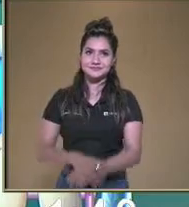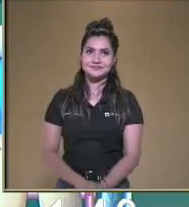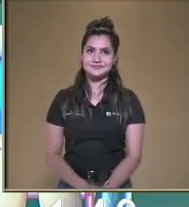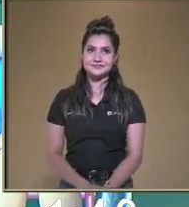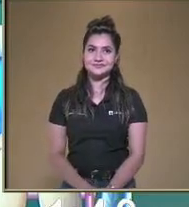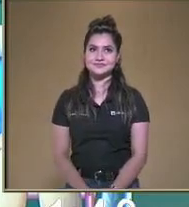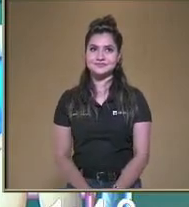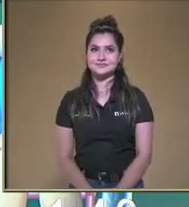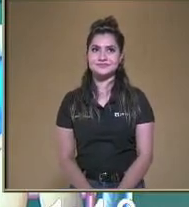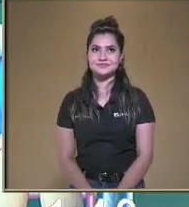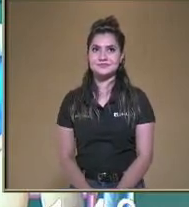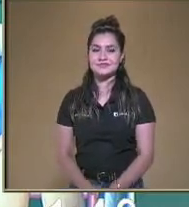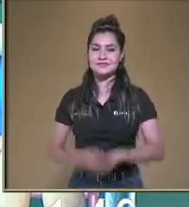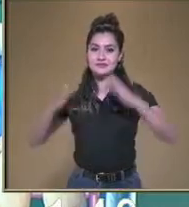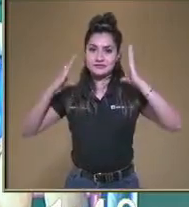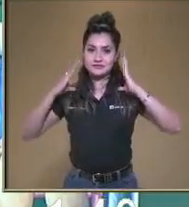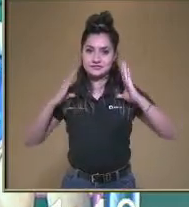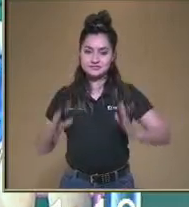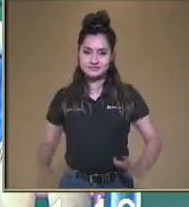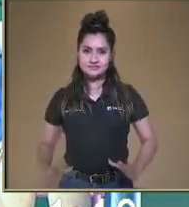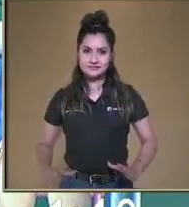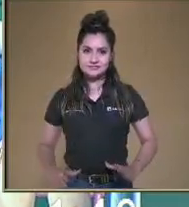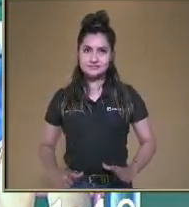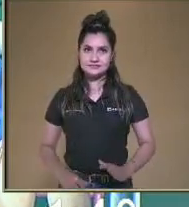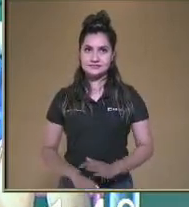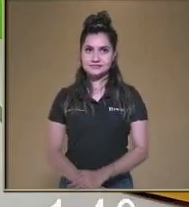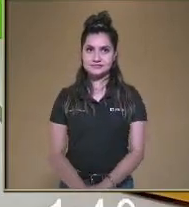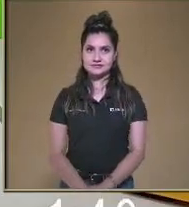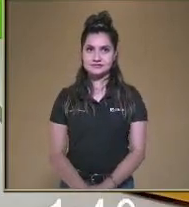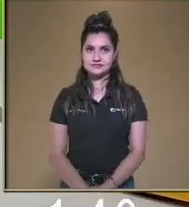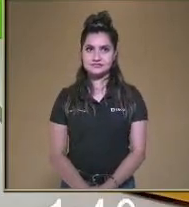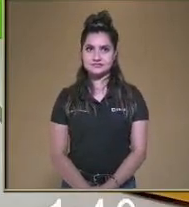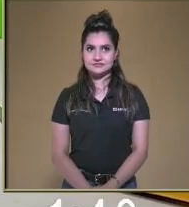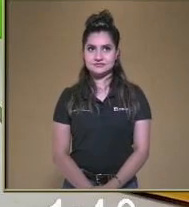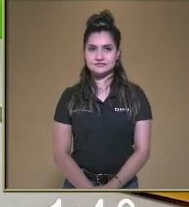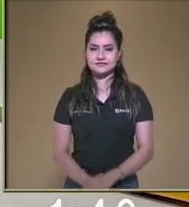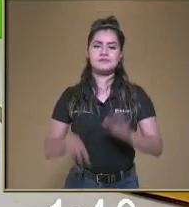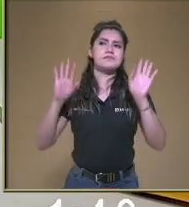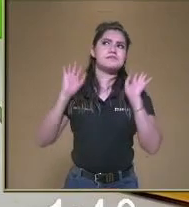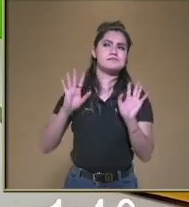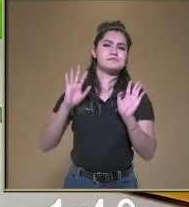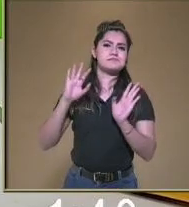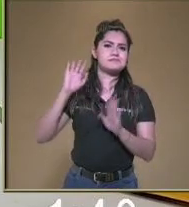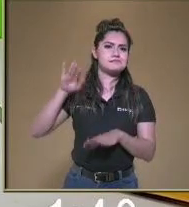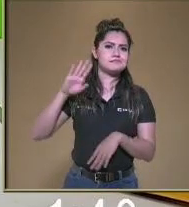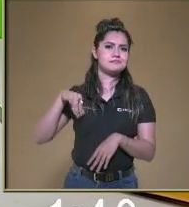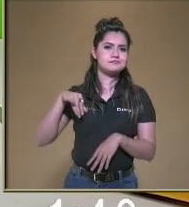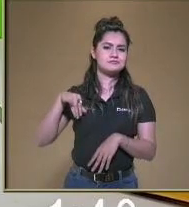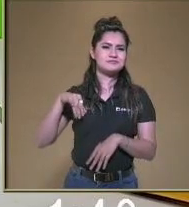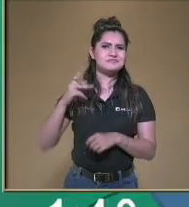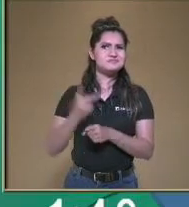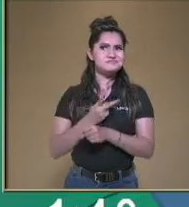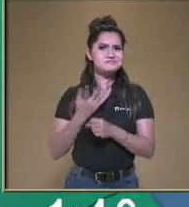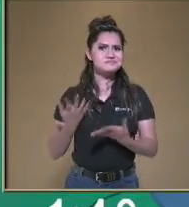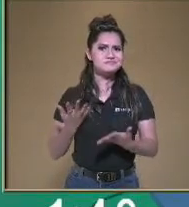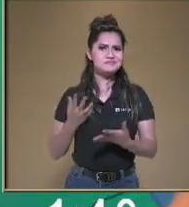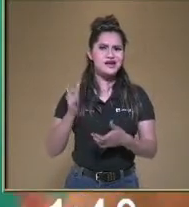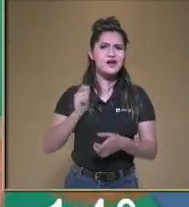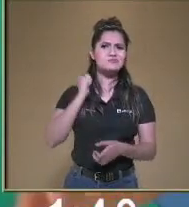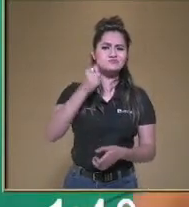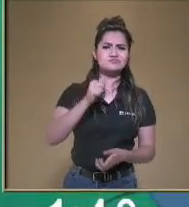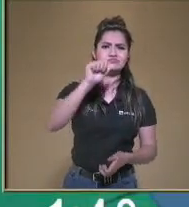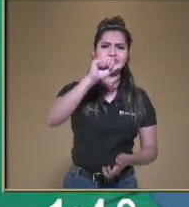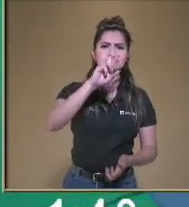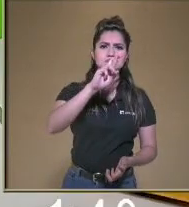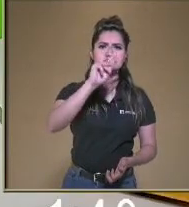calentar nuestras articulaciones. ¡No! Un momento. ¿Qué pasa? ¿Qué es articulaciones?